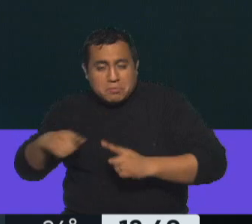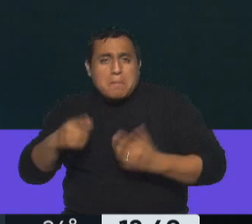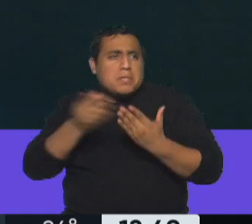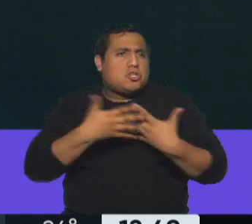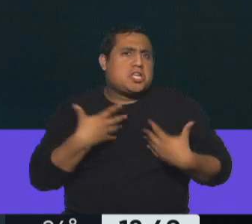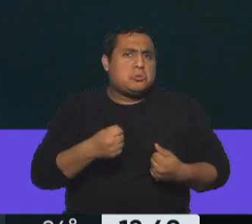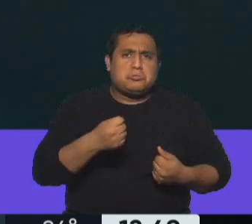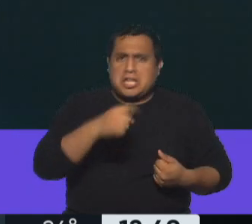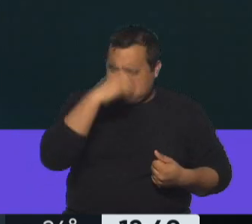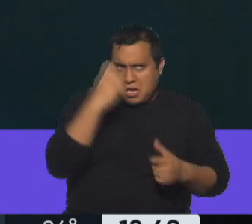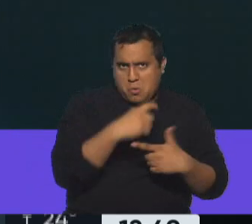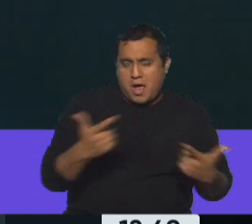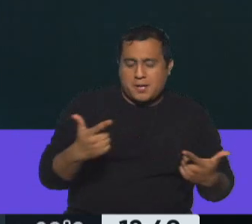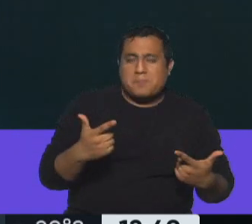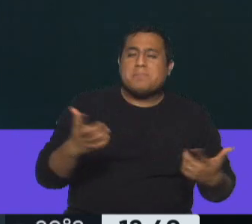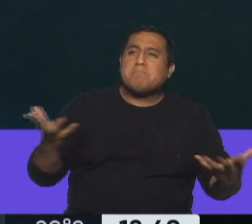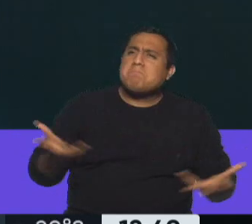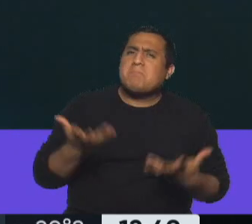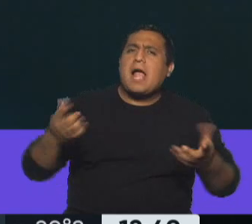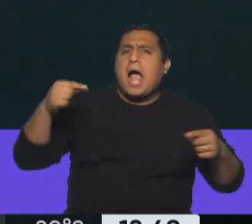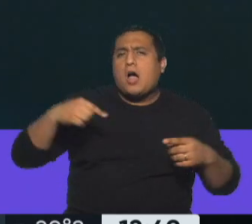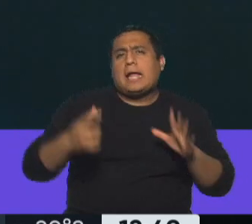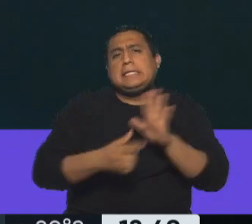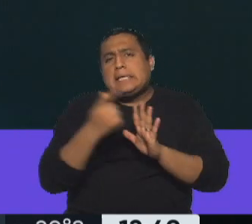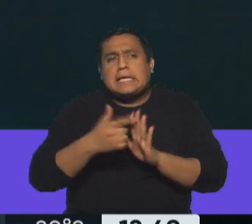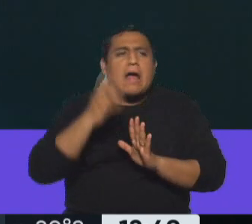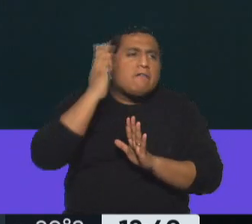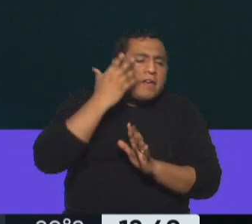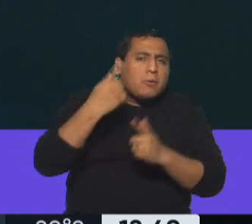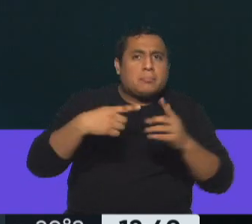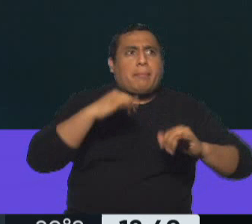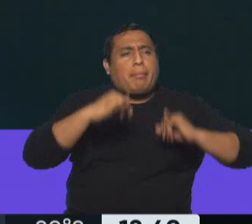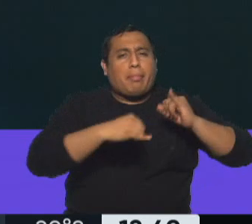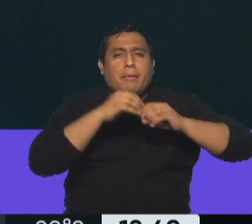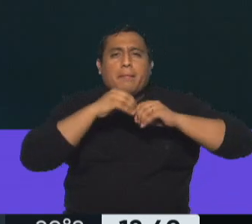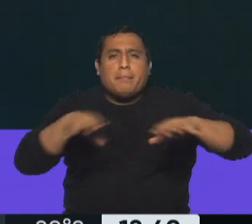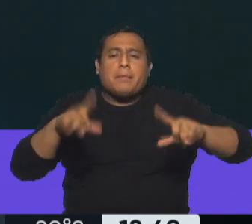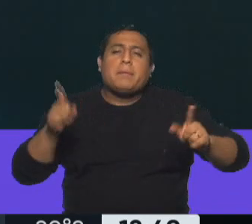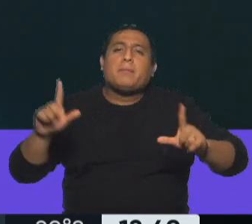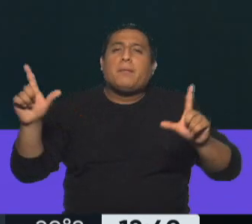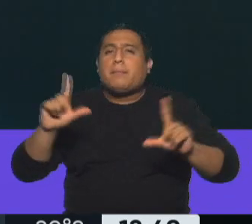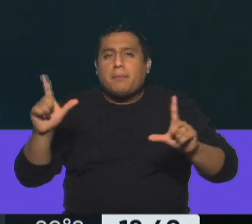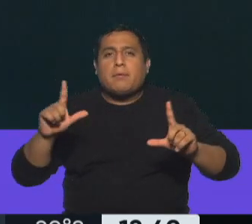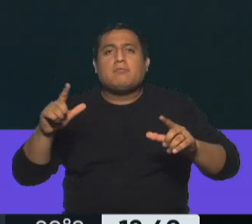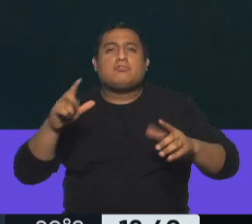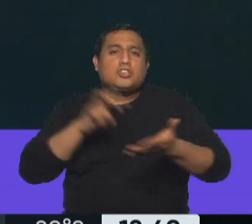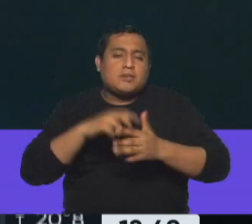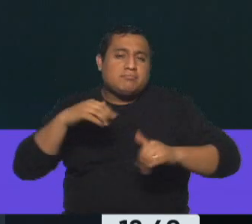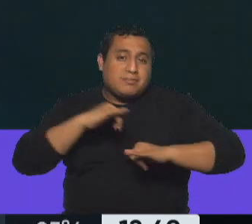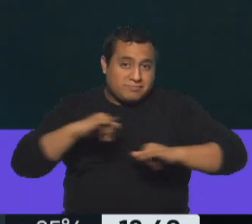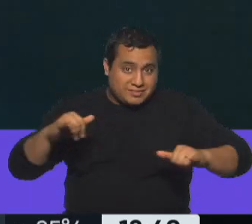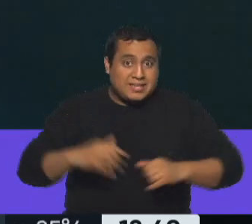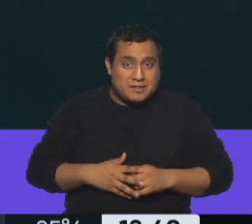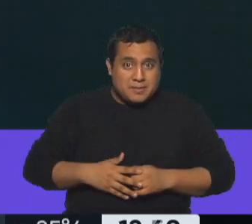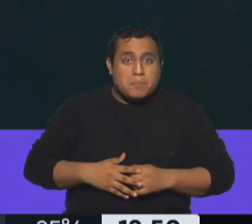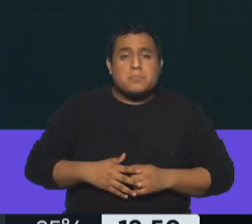digo esto porque se está hablando mucho en redes sociales obviamente también en los medios sobre esta frase que pronunció la primera candidata diputada nacional del frente